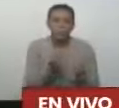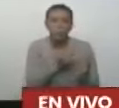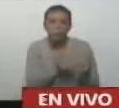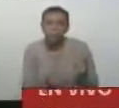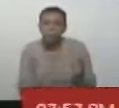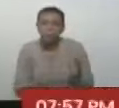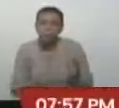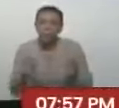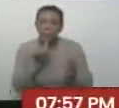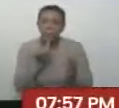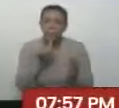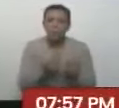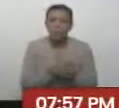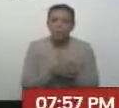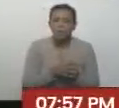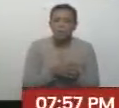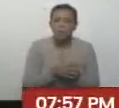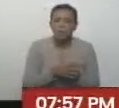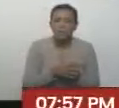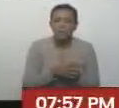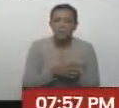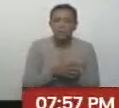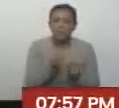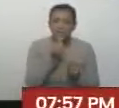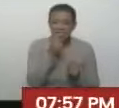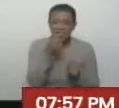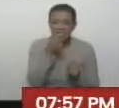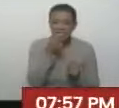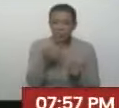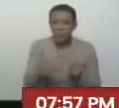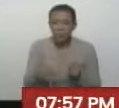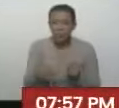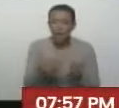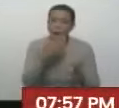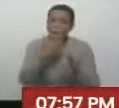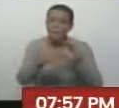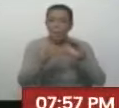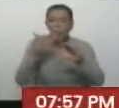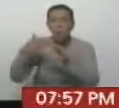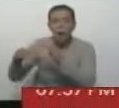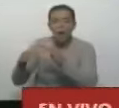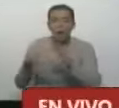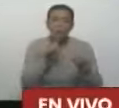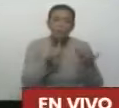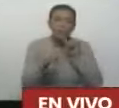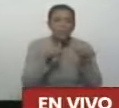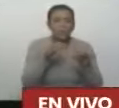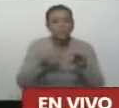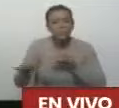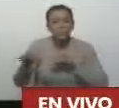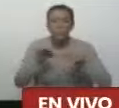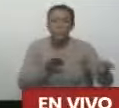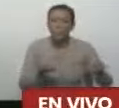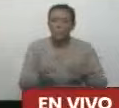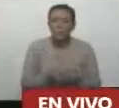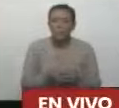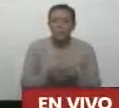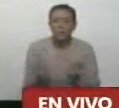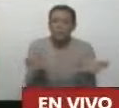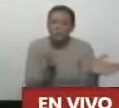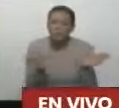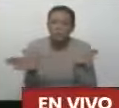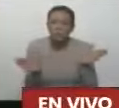lado. Y va como que uno verde lo envía para otro. Correcto. Se parece un